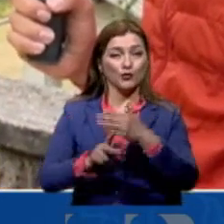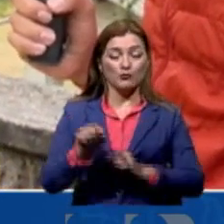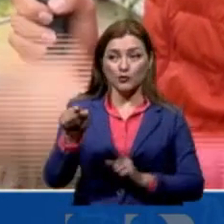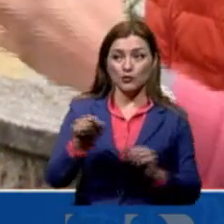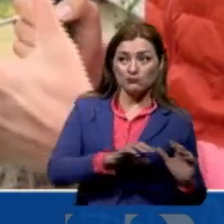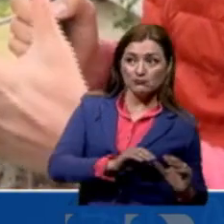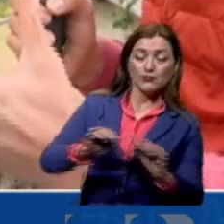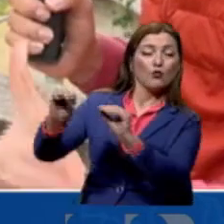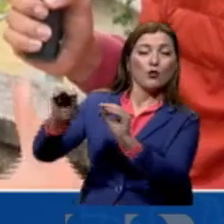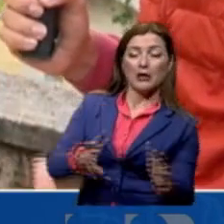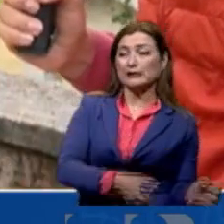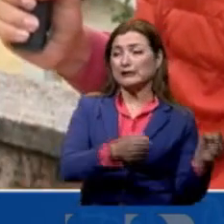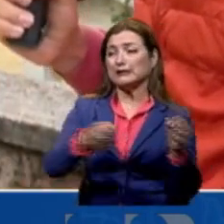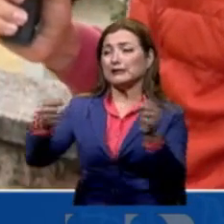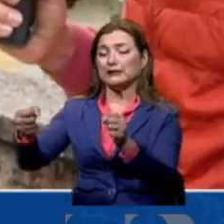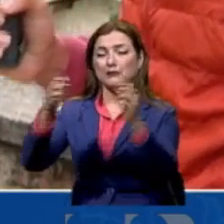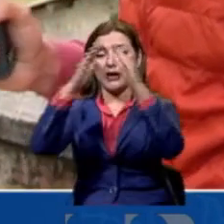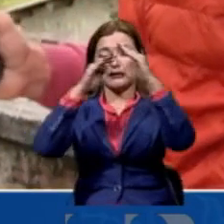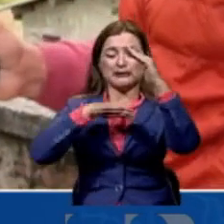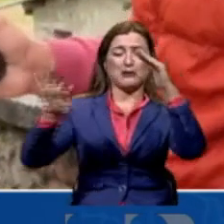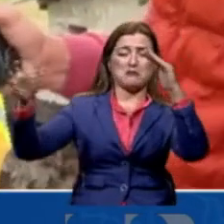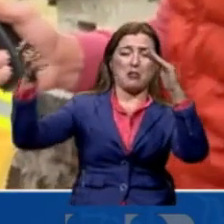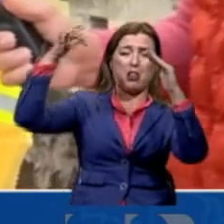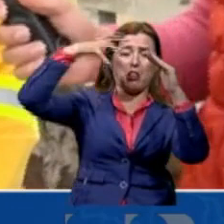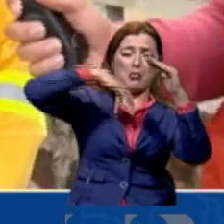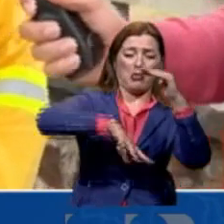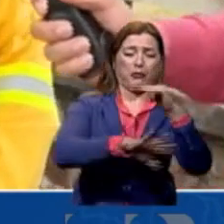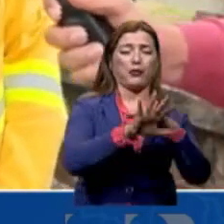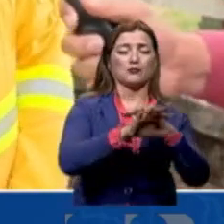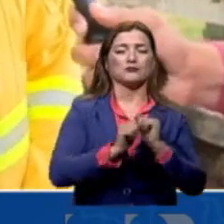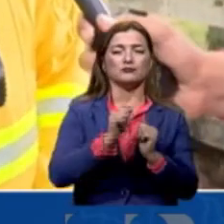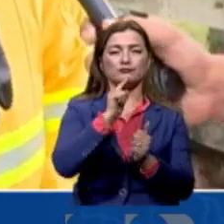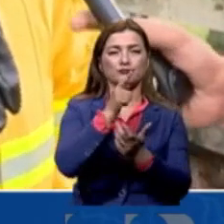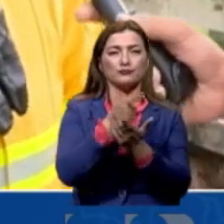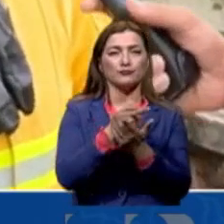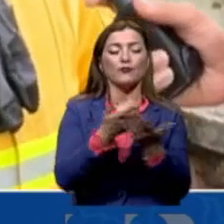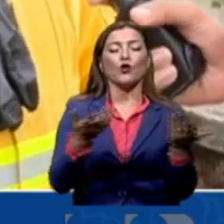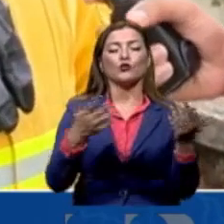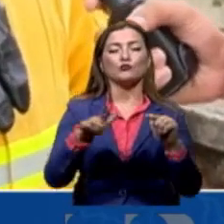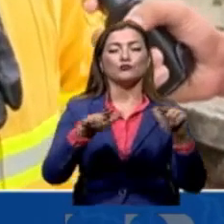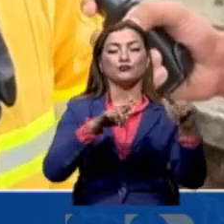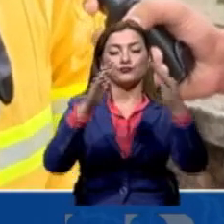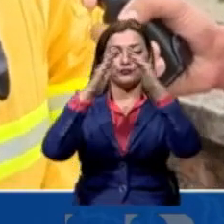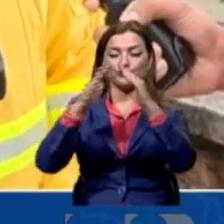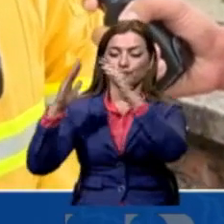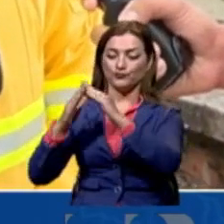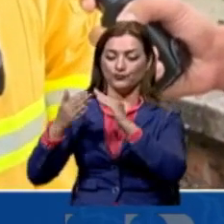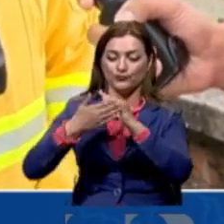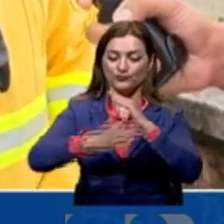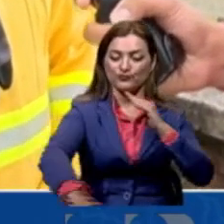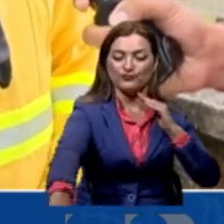¿no? Justamente porque el humo estaba bastante ingresando hasta sus viviendas. Sí, efectivamente el incendio se produjo en la parte inferior de las viviendas, pues la cantidad de